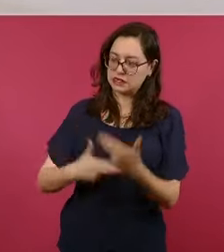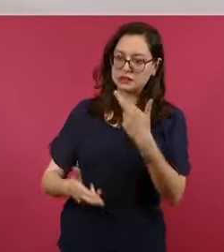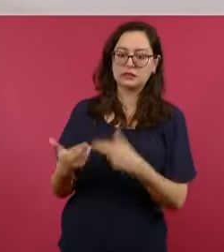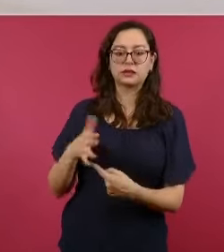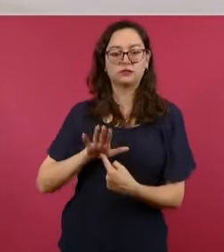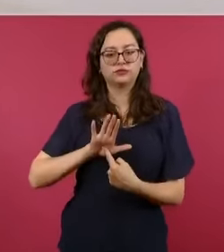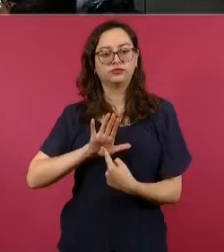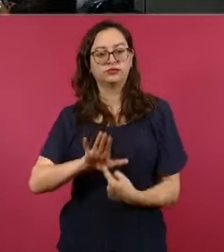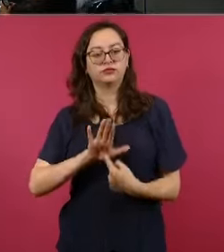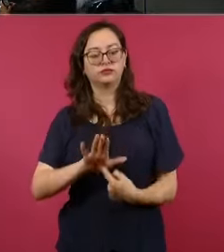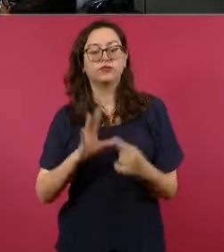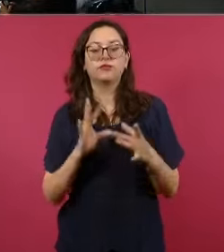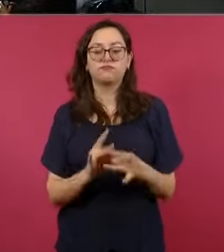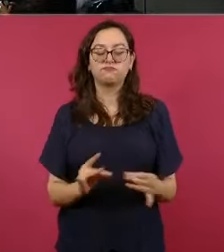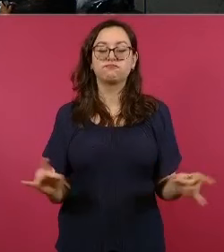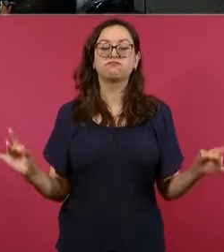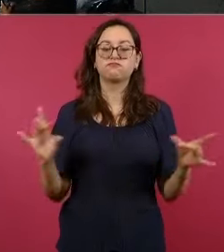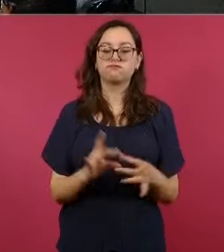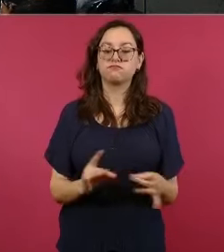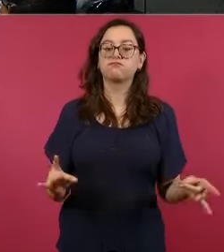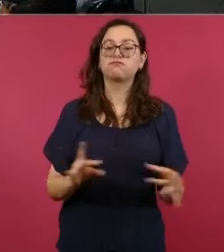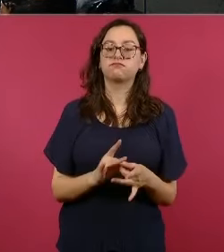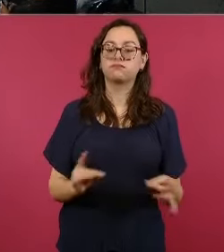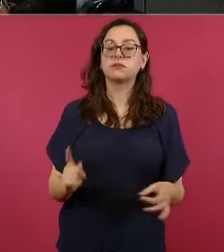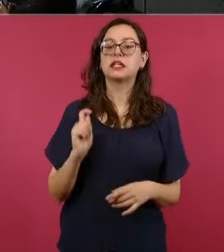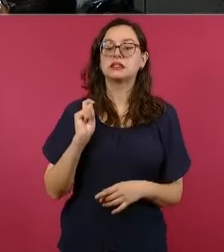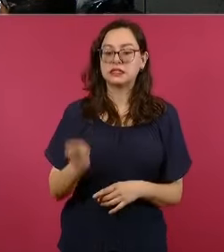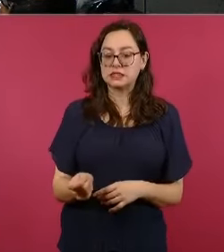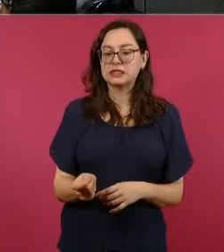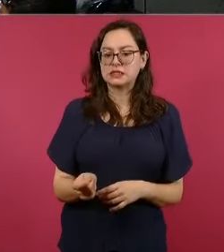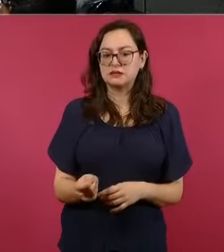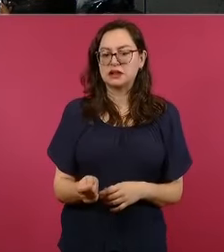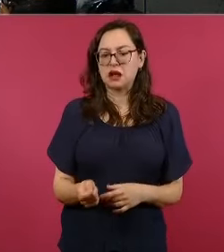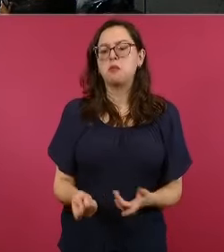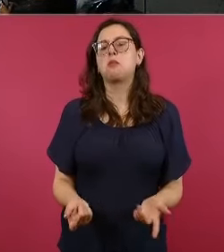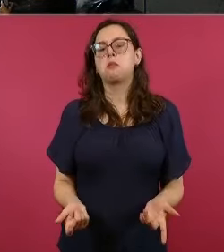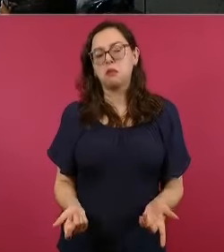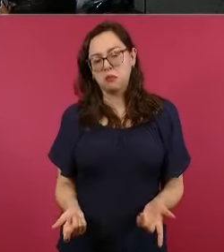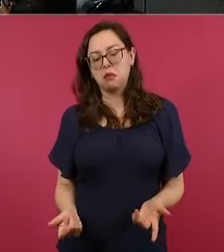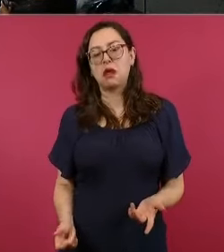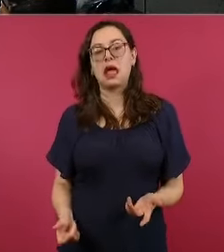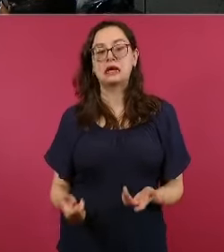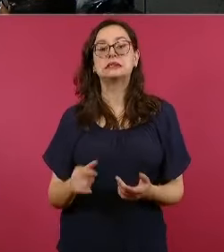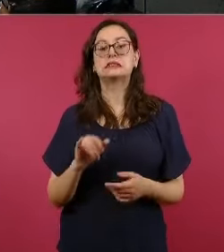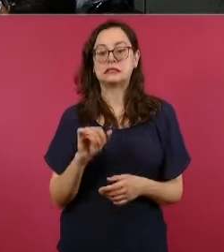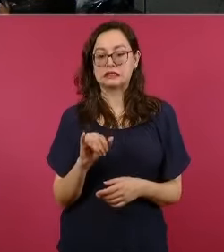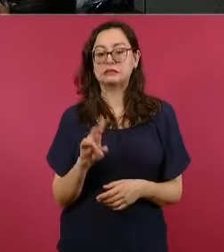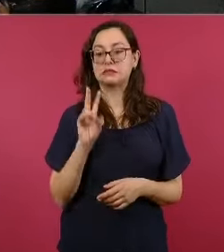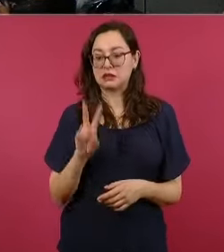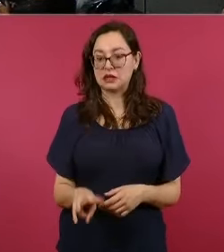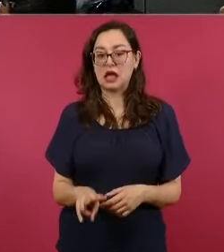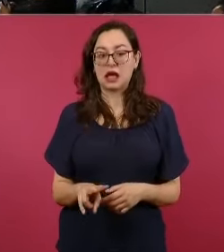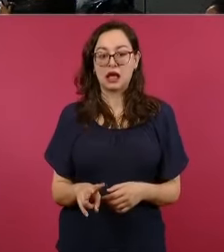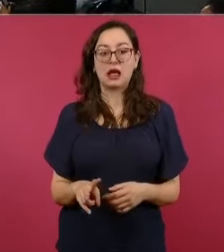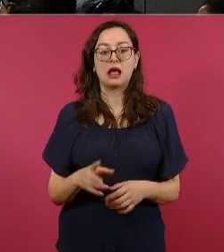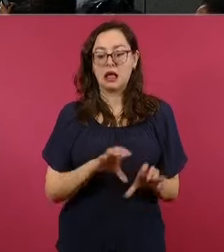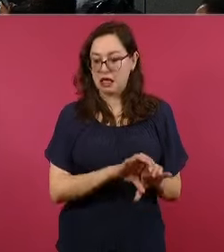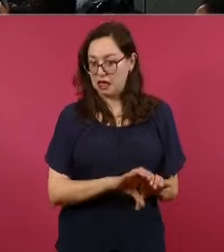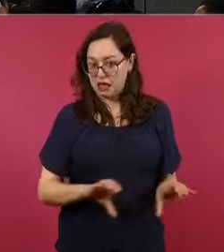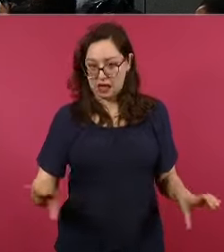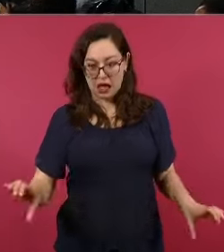e y que explicaran esto porque si está funcionando ya el